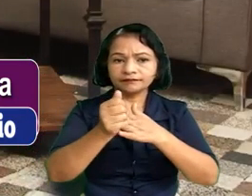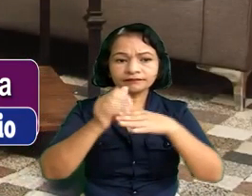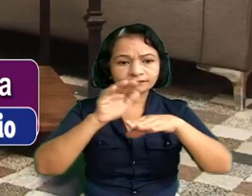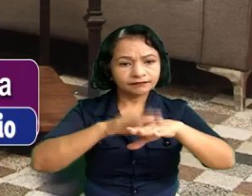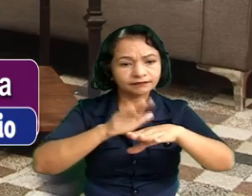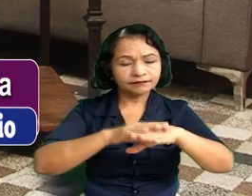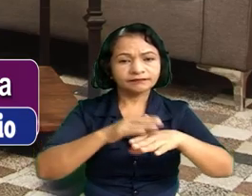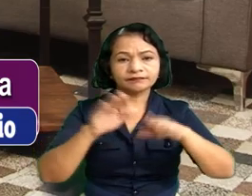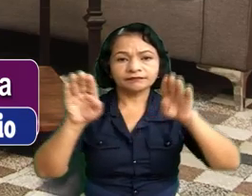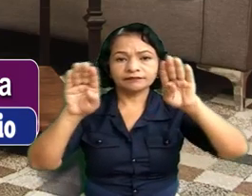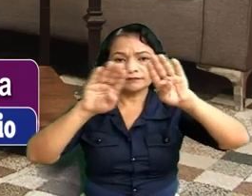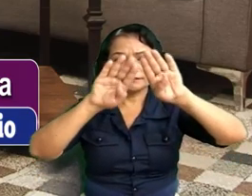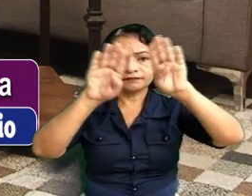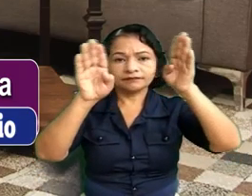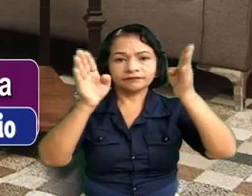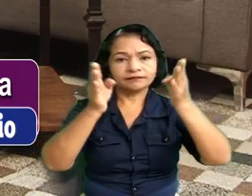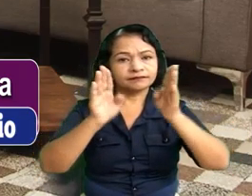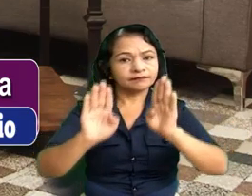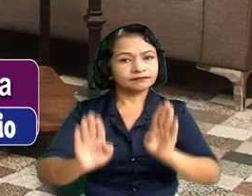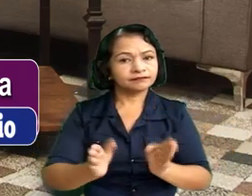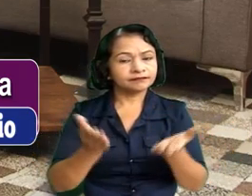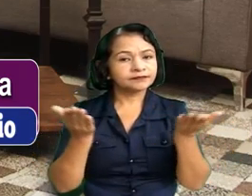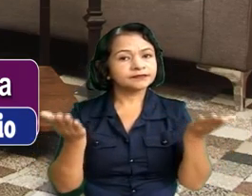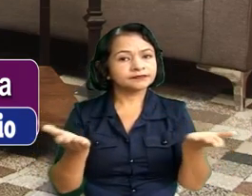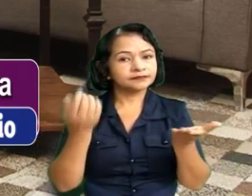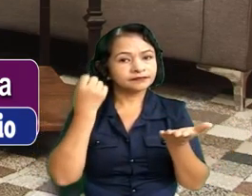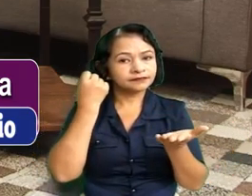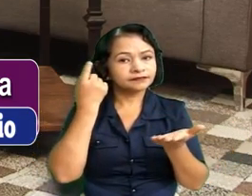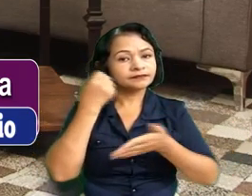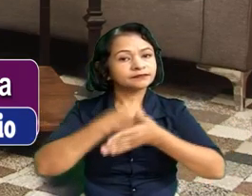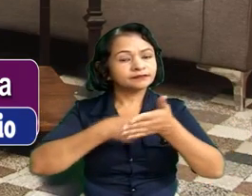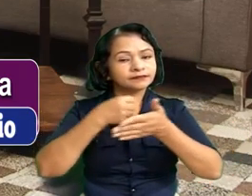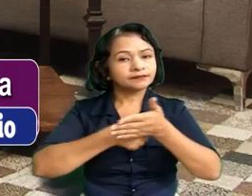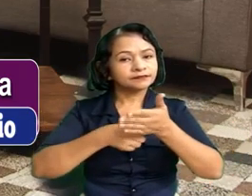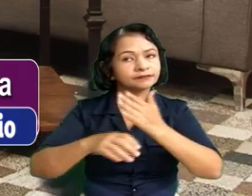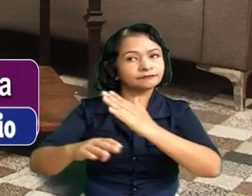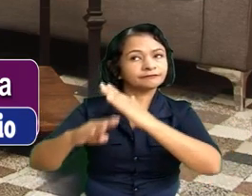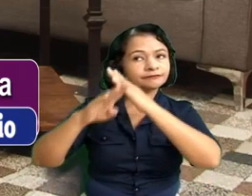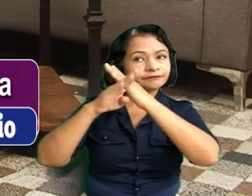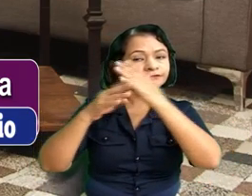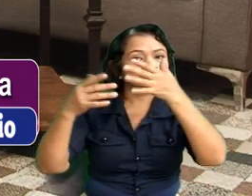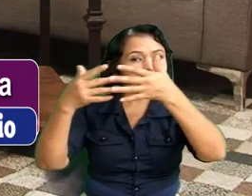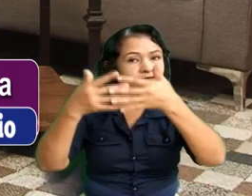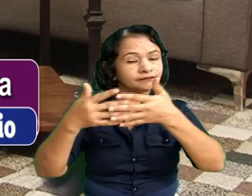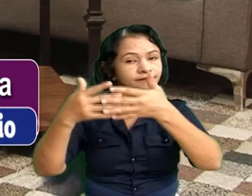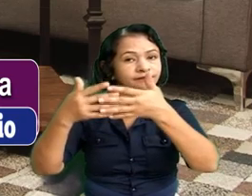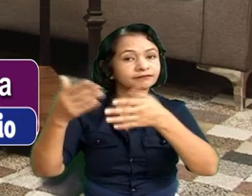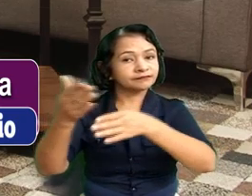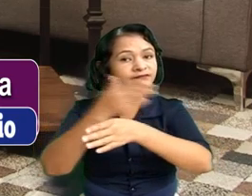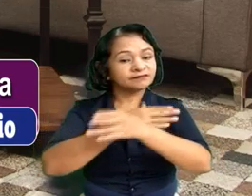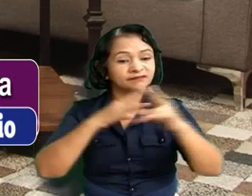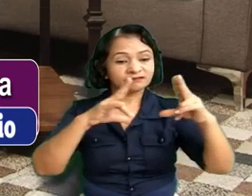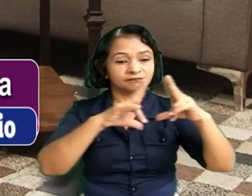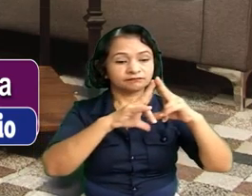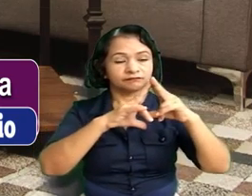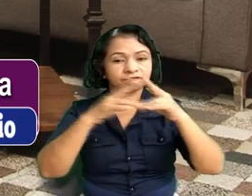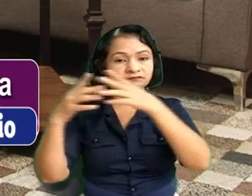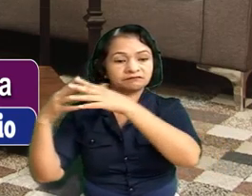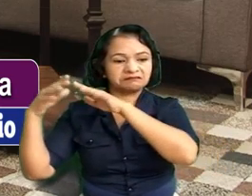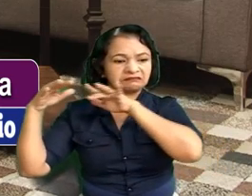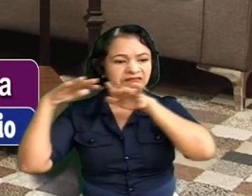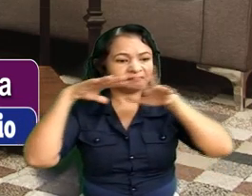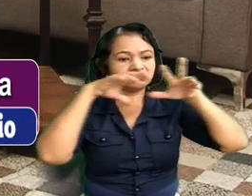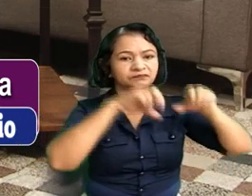un poquito a la mujer dentro de ese proceso, en principio con la lucha anti-norteamericana por la invasión en nuestro país y después en el proceso